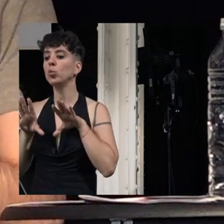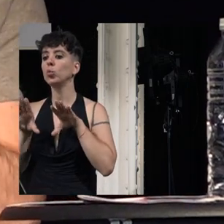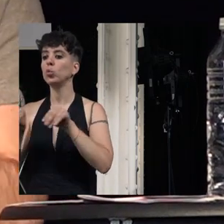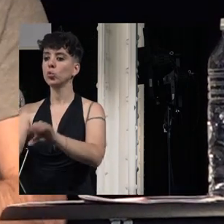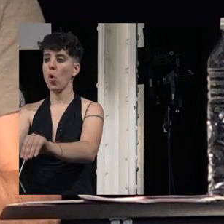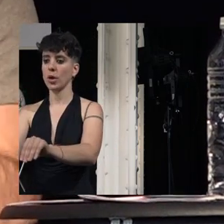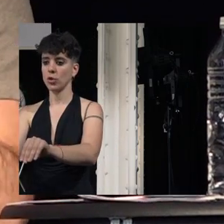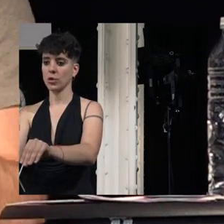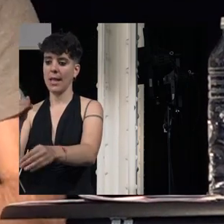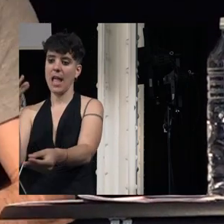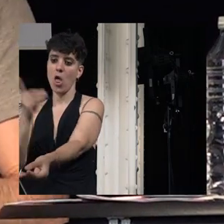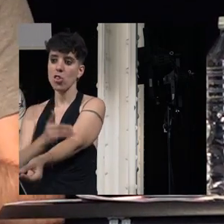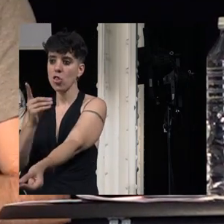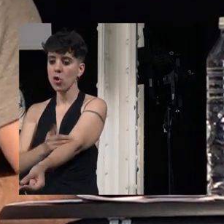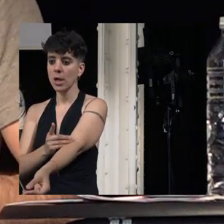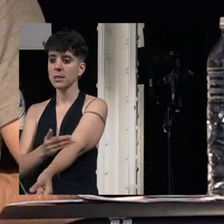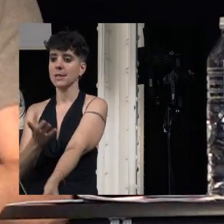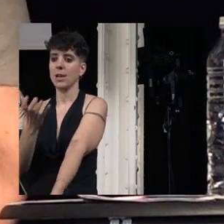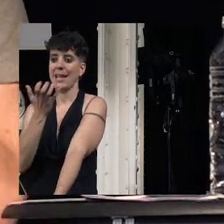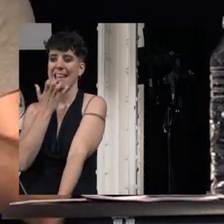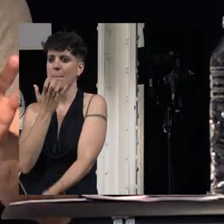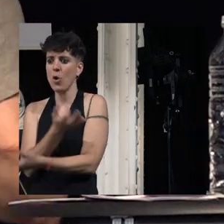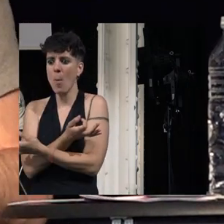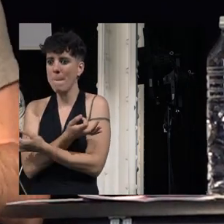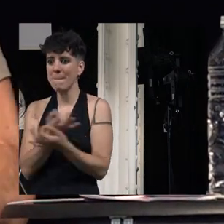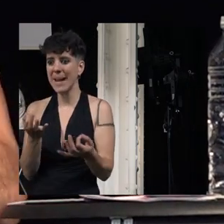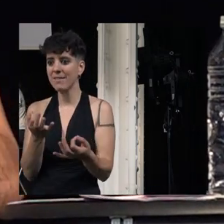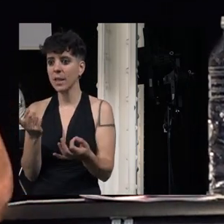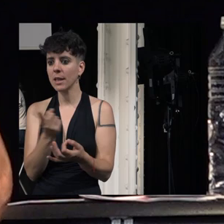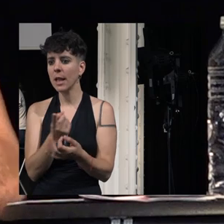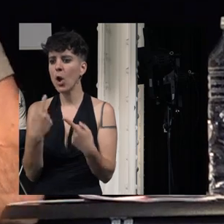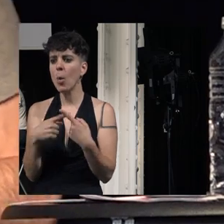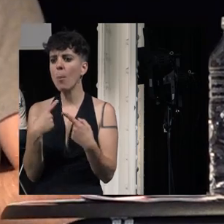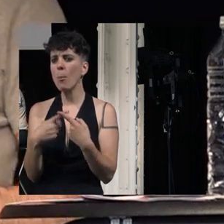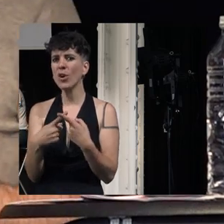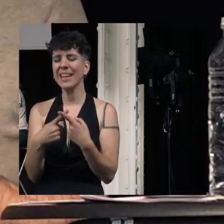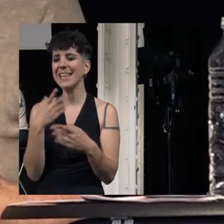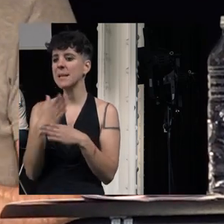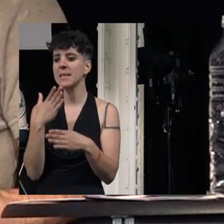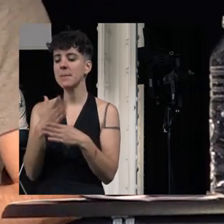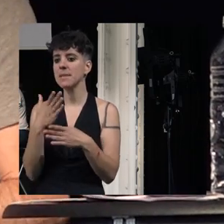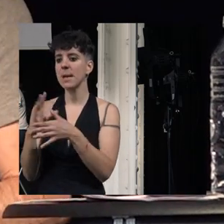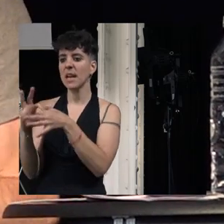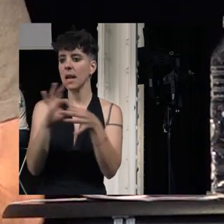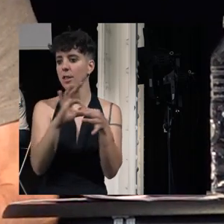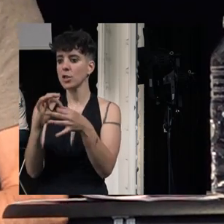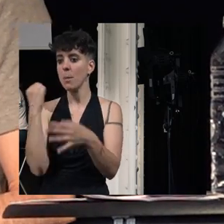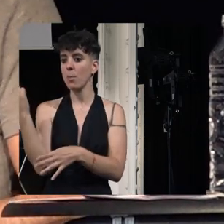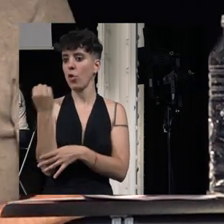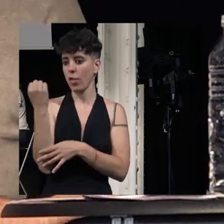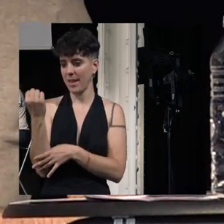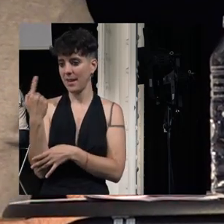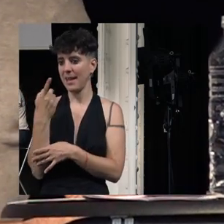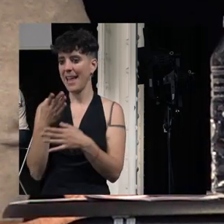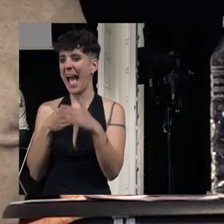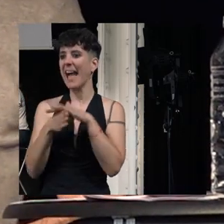como ejemplo perfecto de por qué estamos hablando siempre de relaciones de poder y quién tiene acceso a la voz o